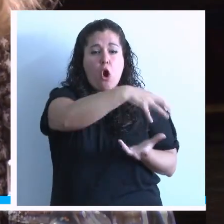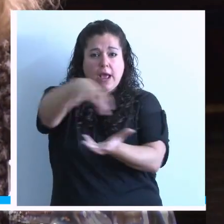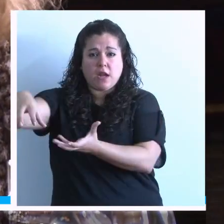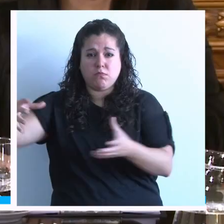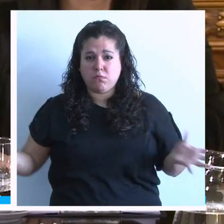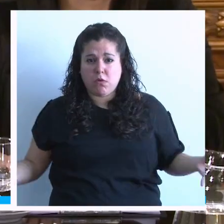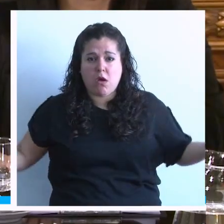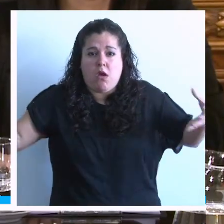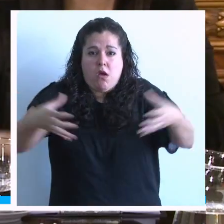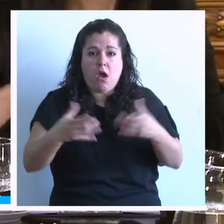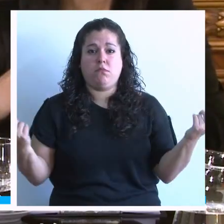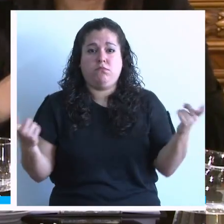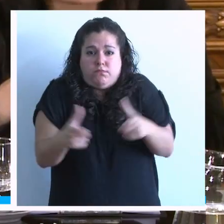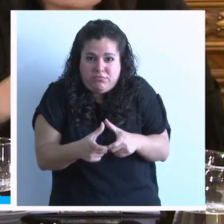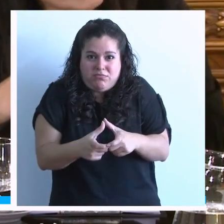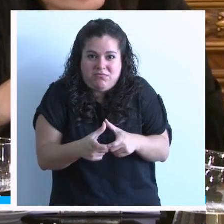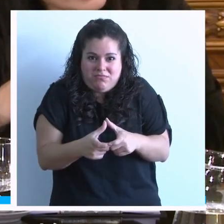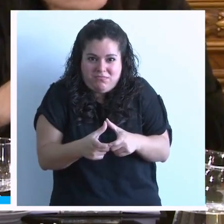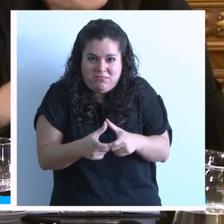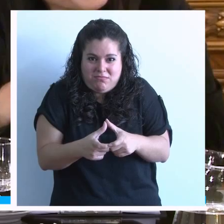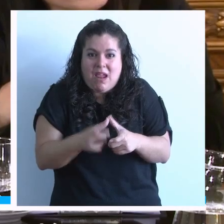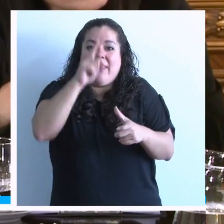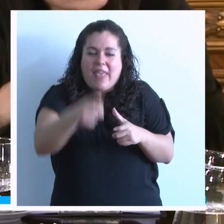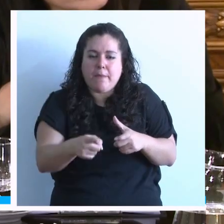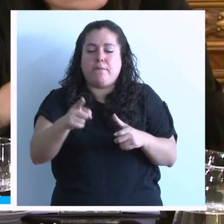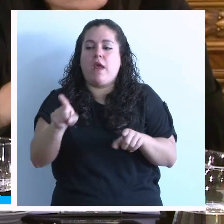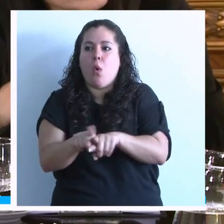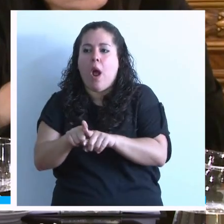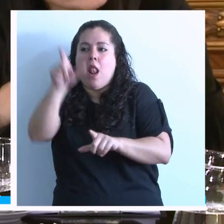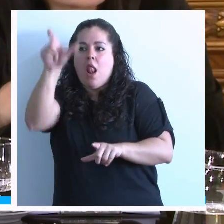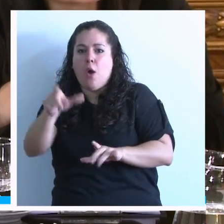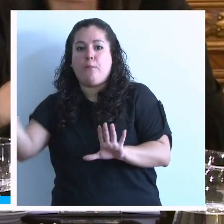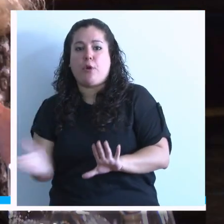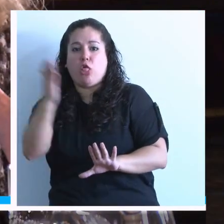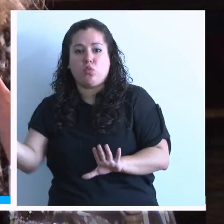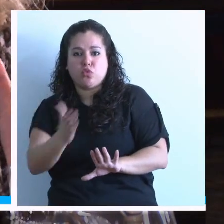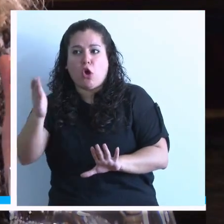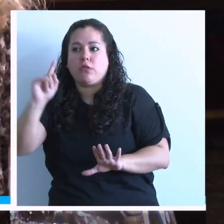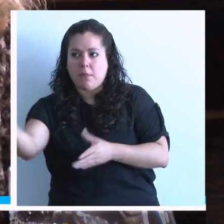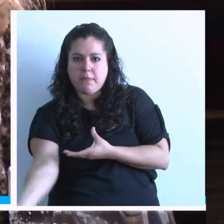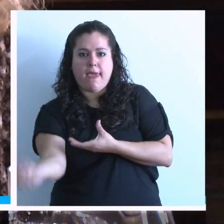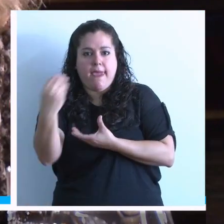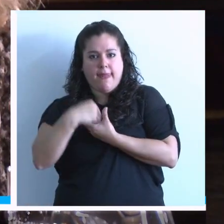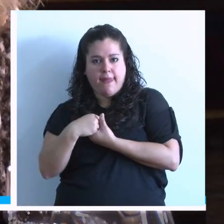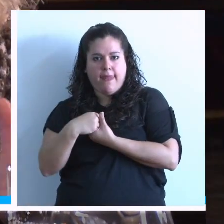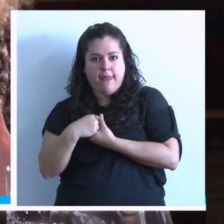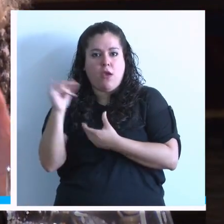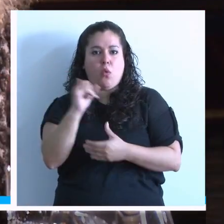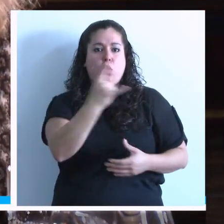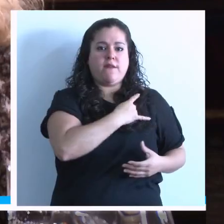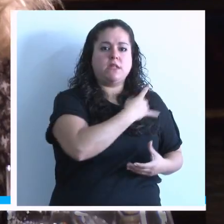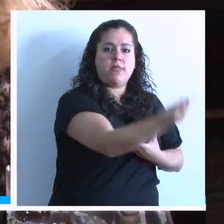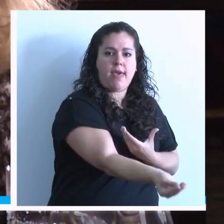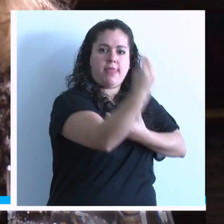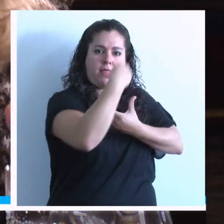Que estén representadas las universidades y que estén representados los productores. Entonces, para que esto es crear un espacio para que